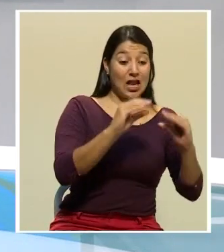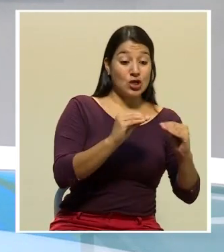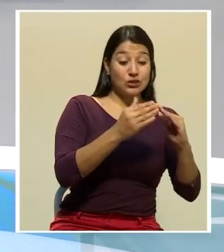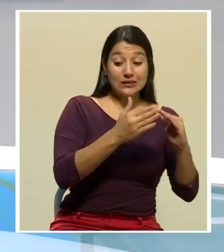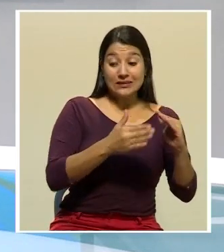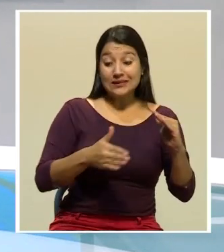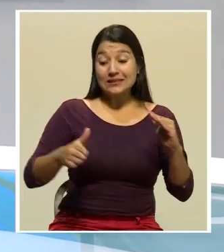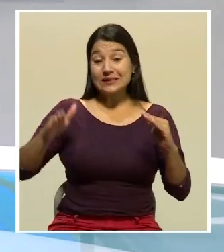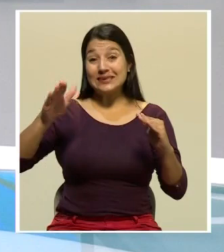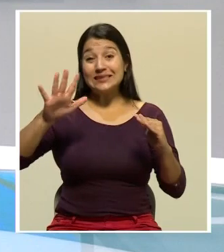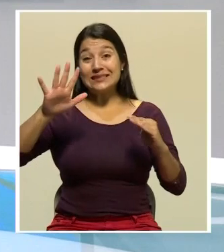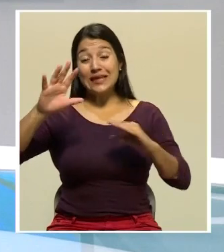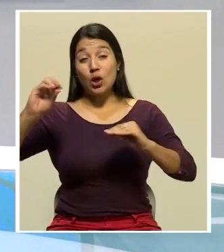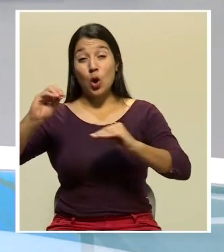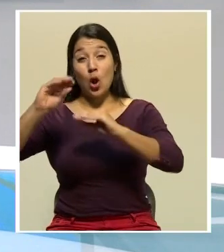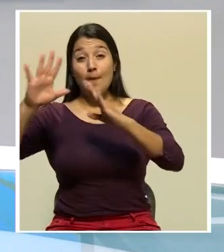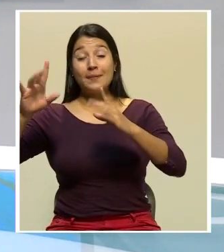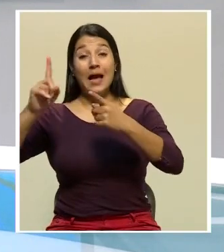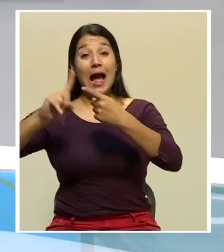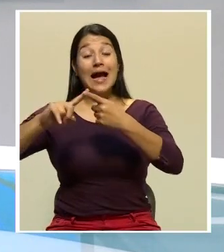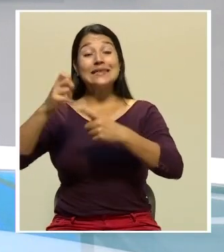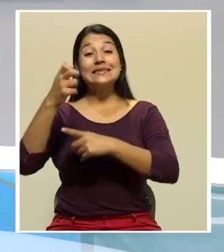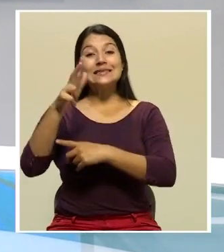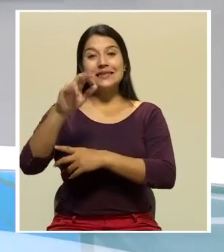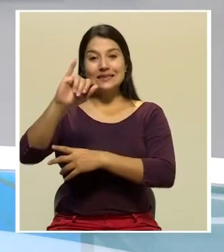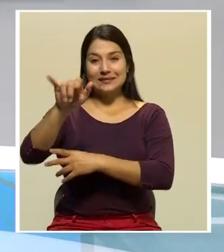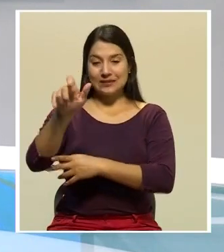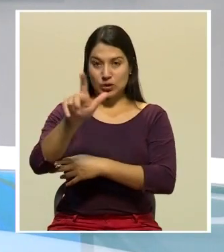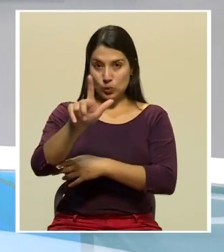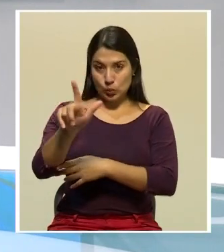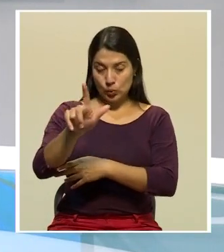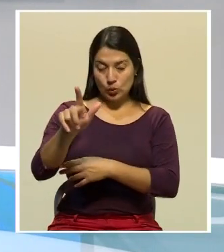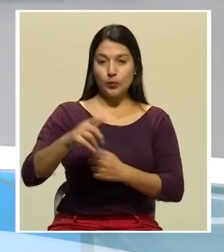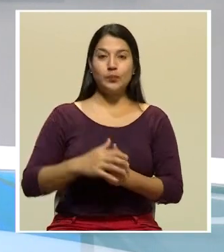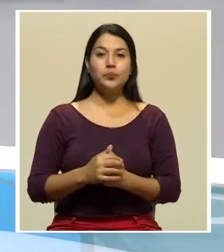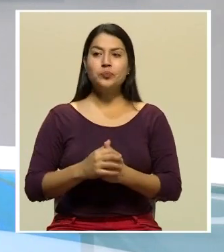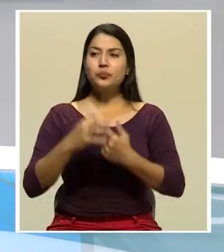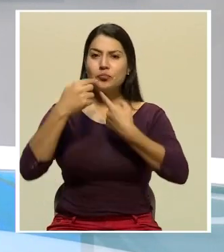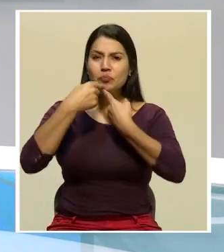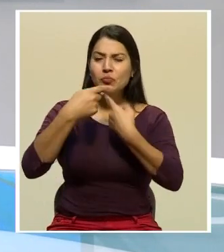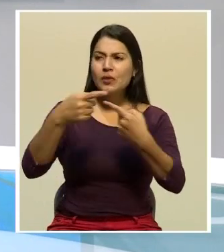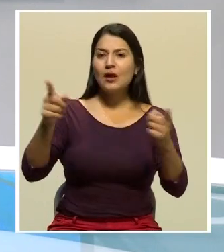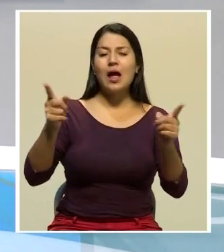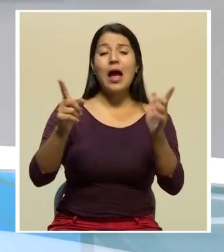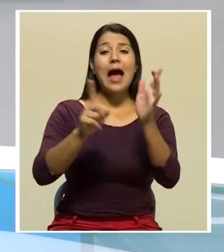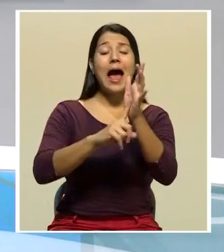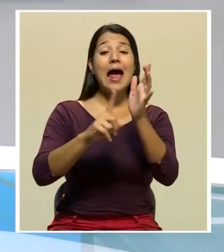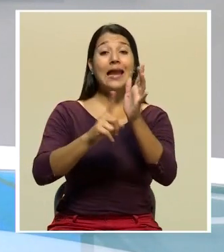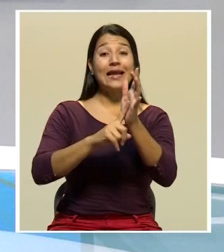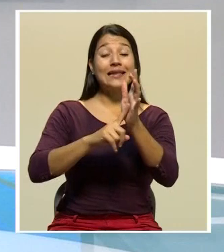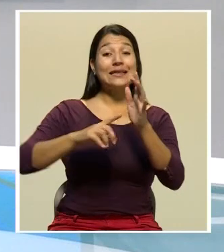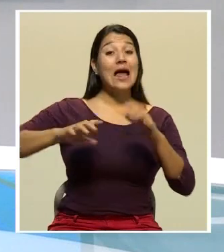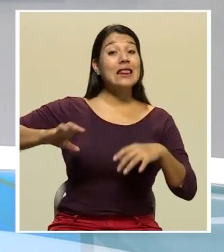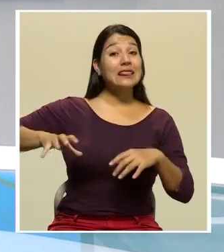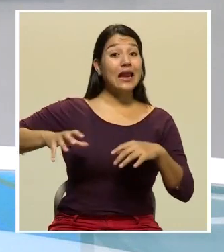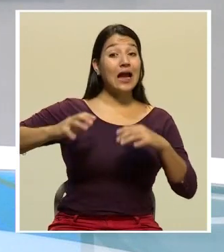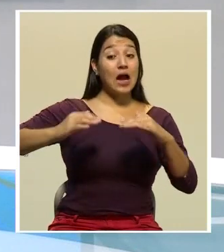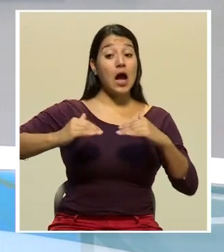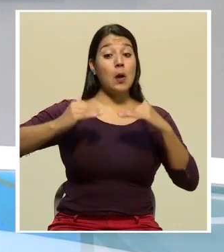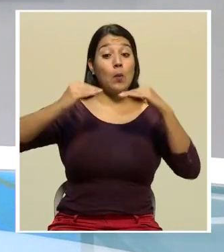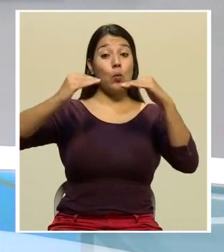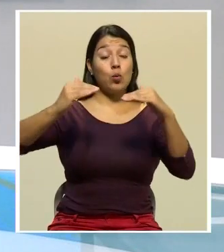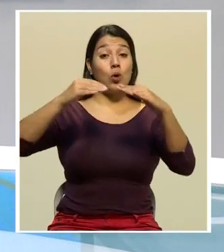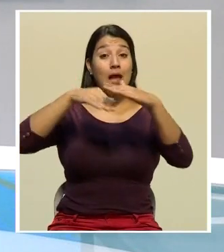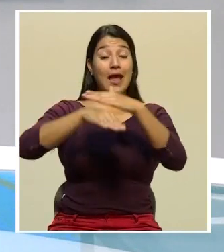Esto hasta el próximo 13 de julio. Se decreta el alerta naranja en 27